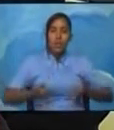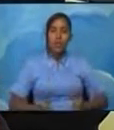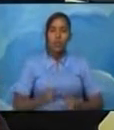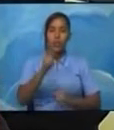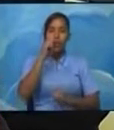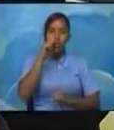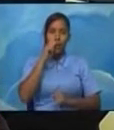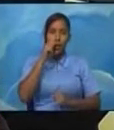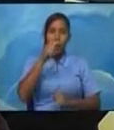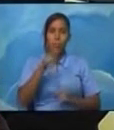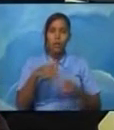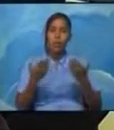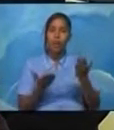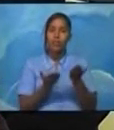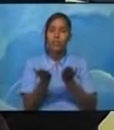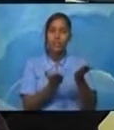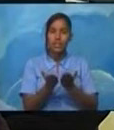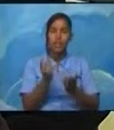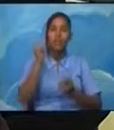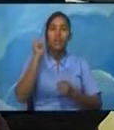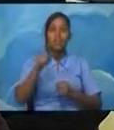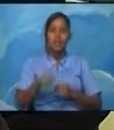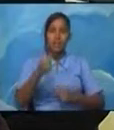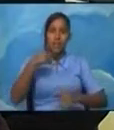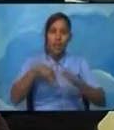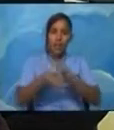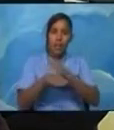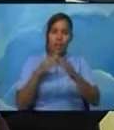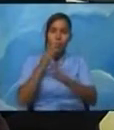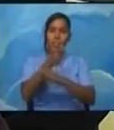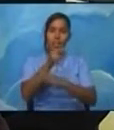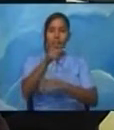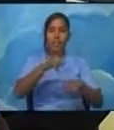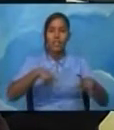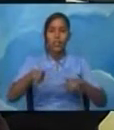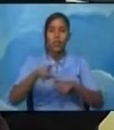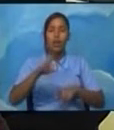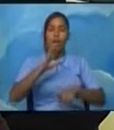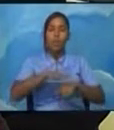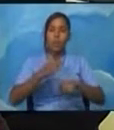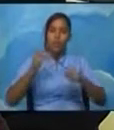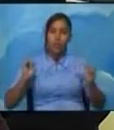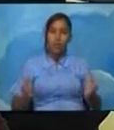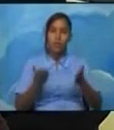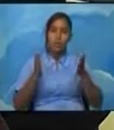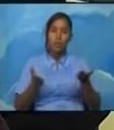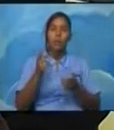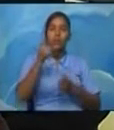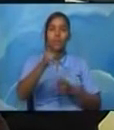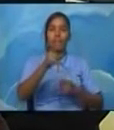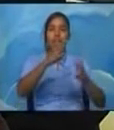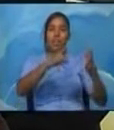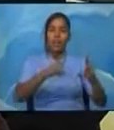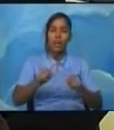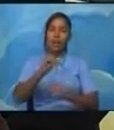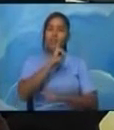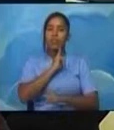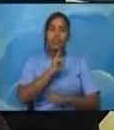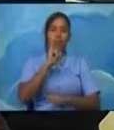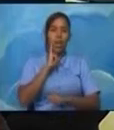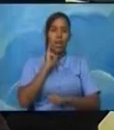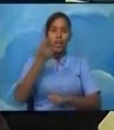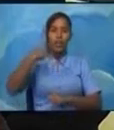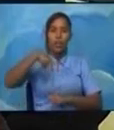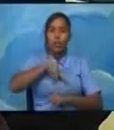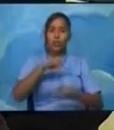el cual te sirve, él entrará allá. Anímale, porque él hará heredar a Israel. Y